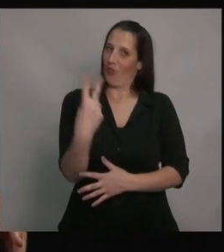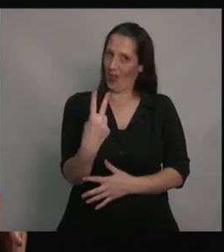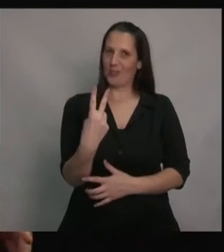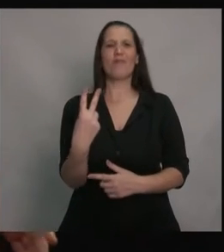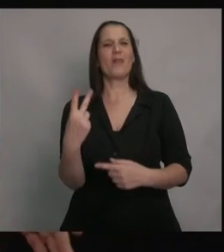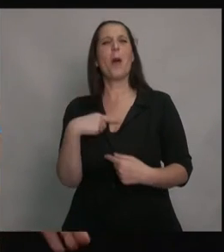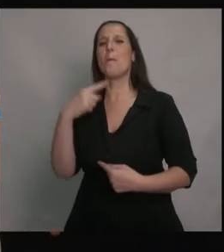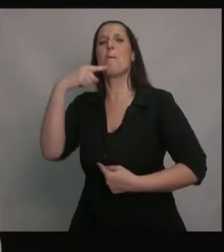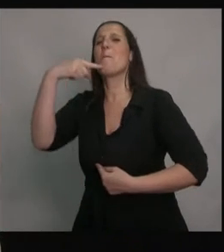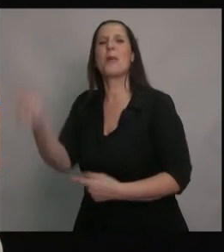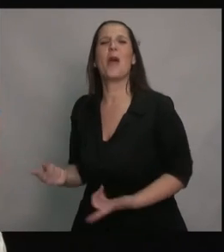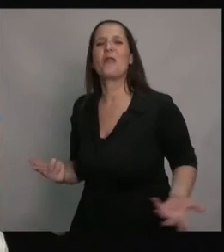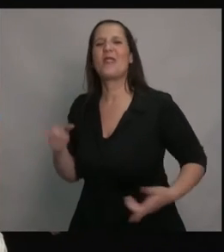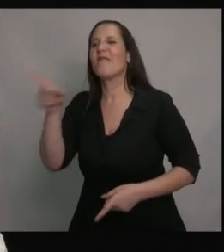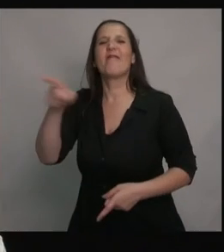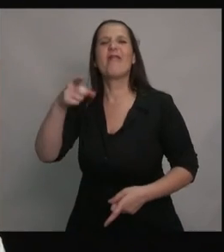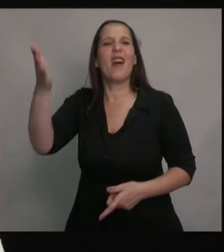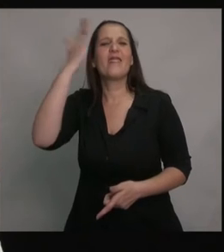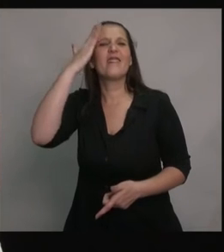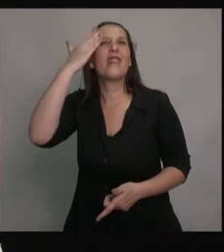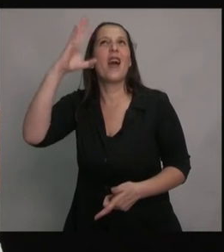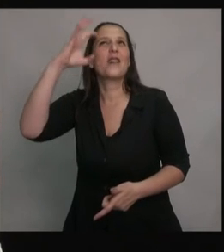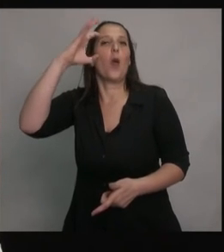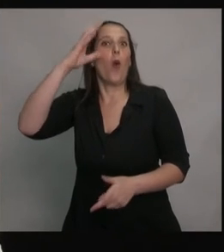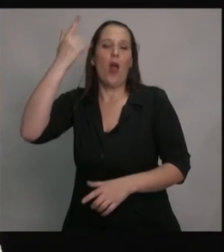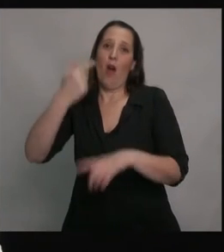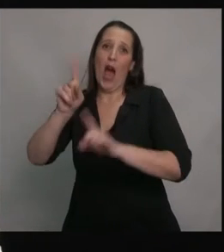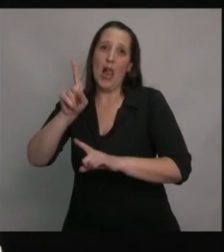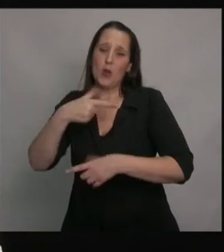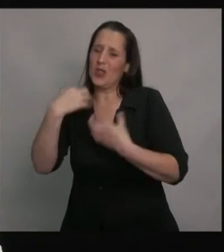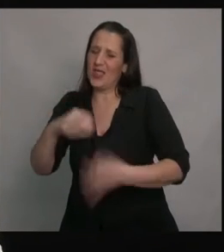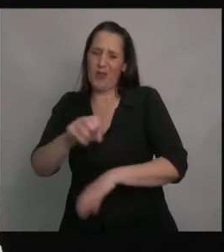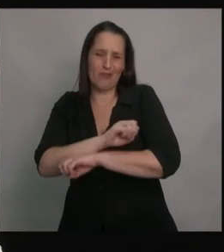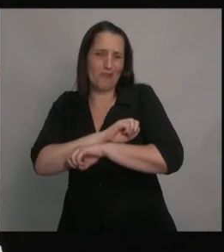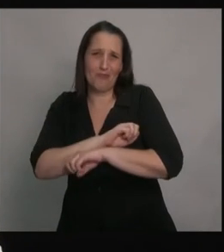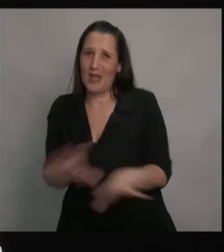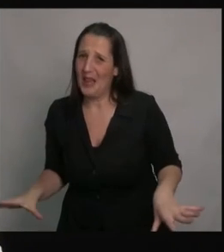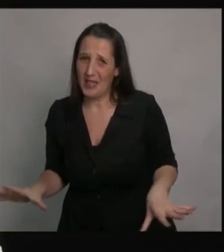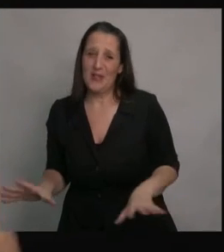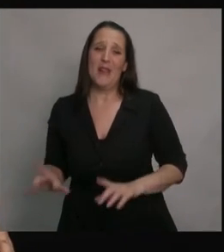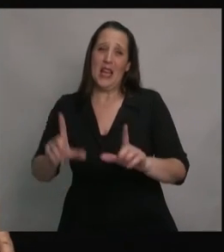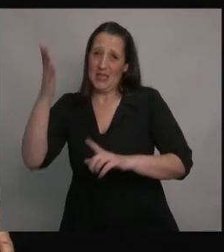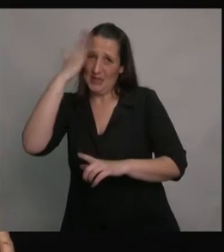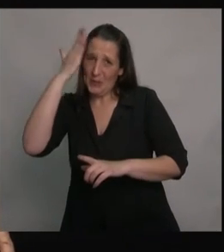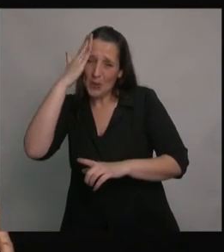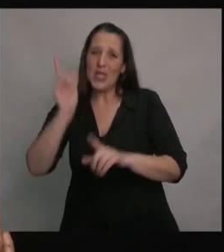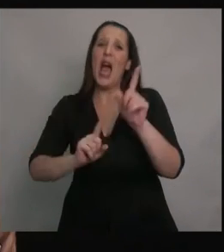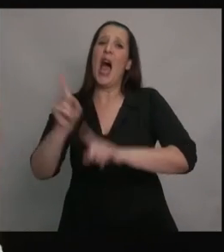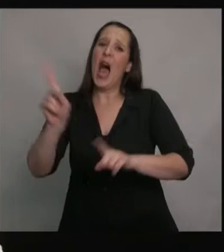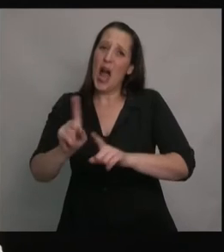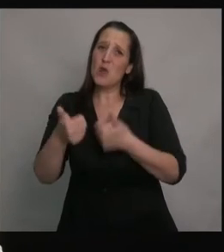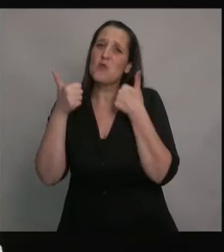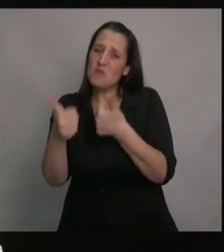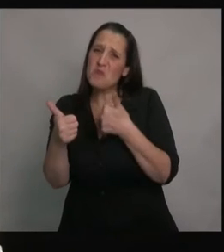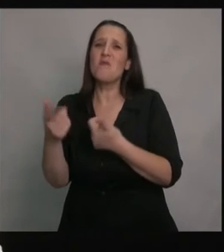preguntaría, tienen muchos recuerdos seguramente, algunos espantosos y algunos no tan espantosos, incluso algunos me lo han contado. ¿Por